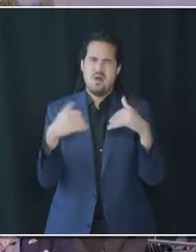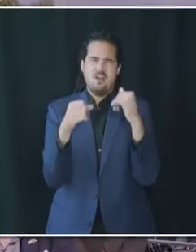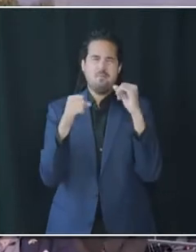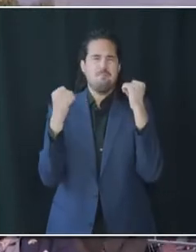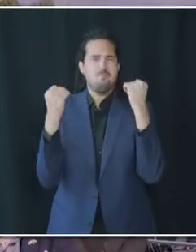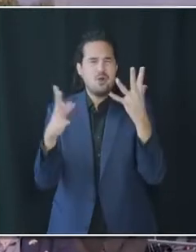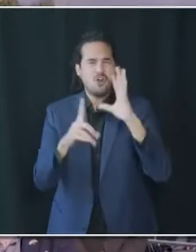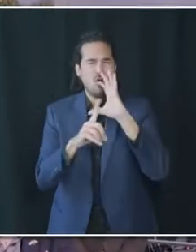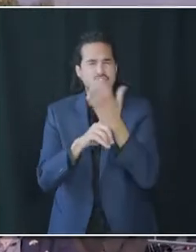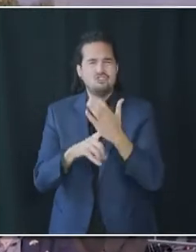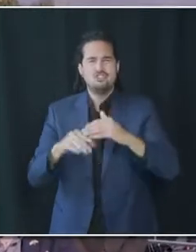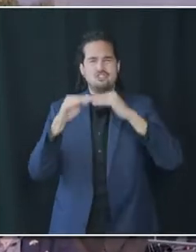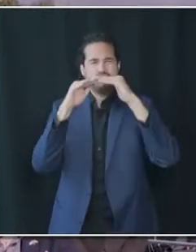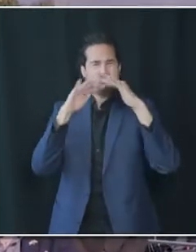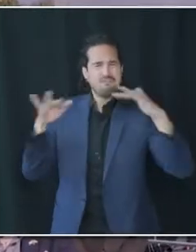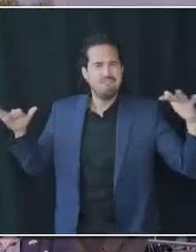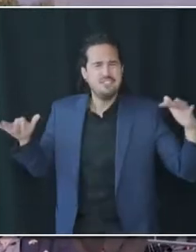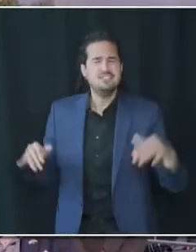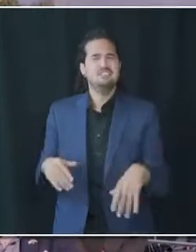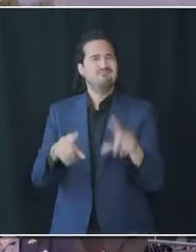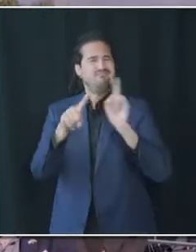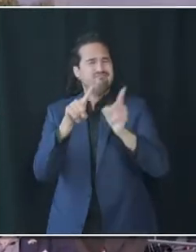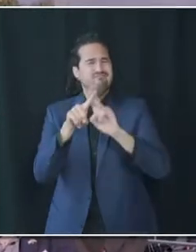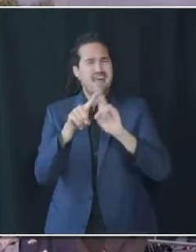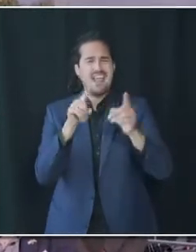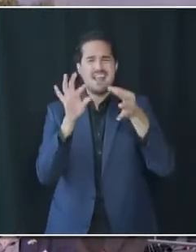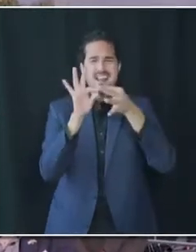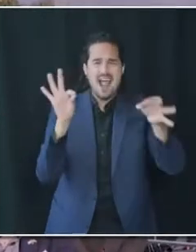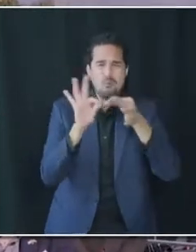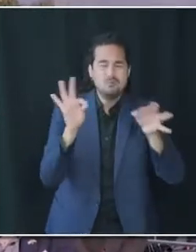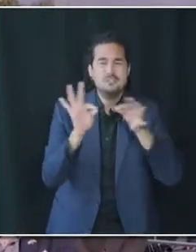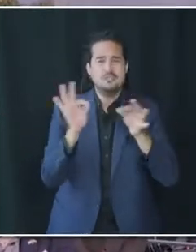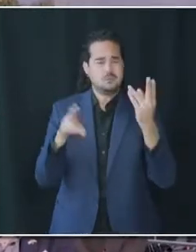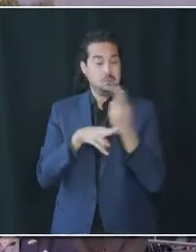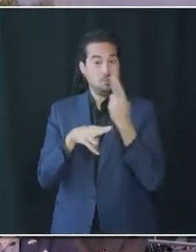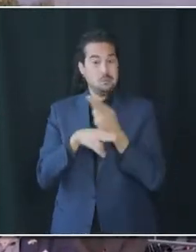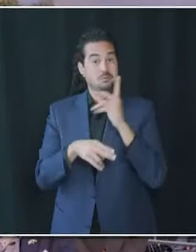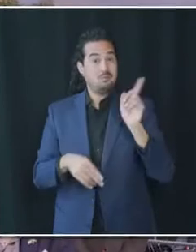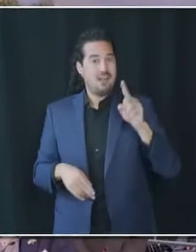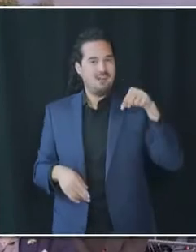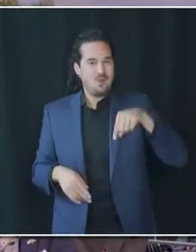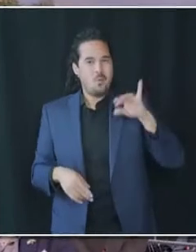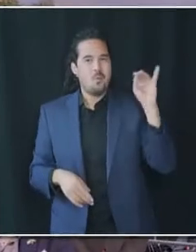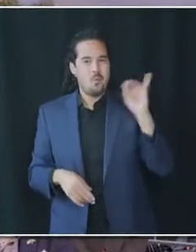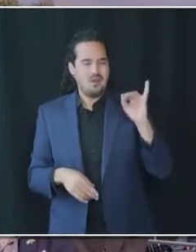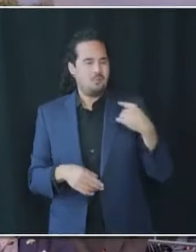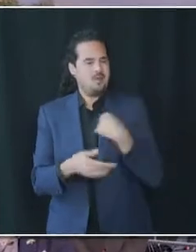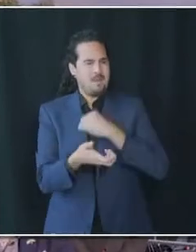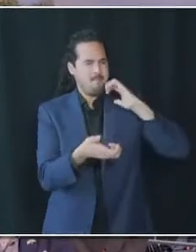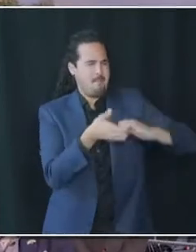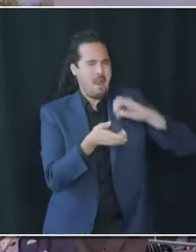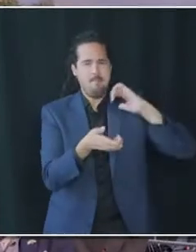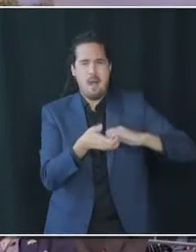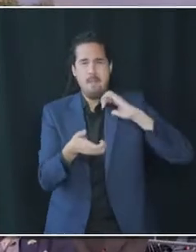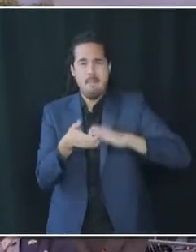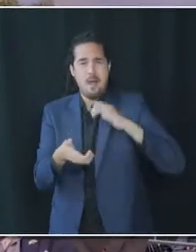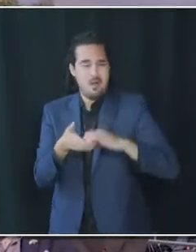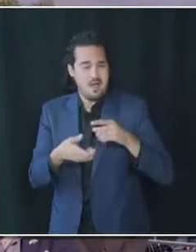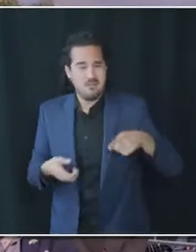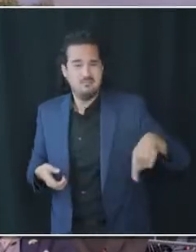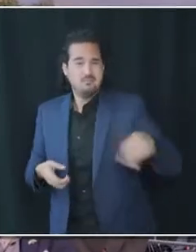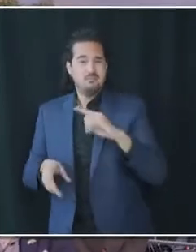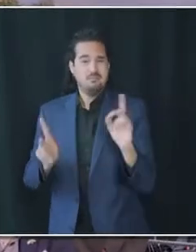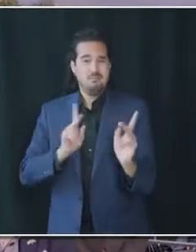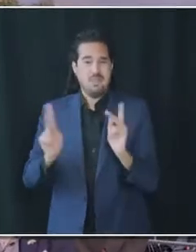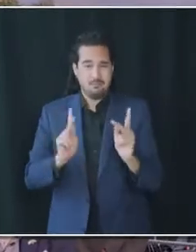multilingüística todos aquí y la habilidad de hacernos socios para lidiar con este virus este virus que está matando a gente